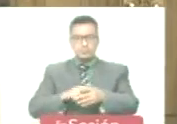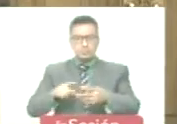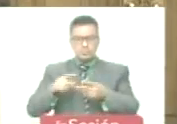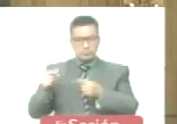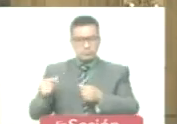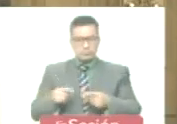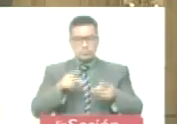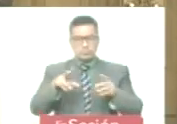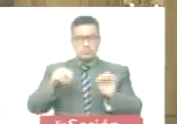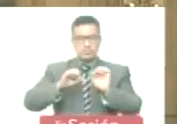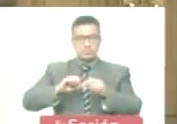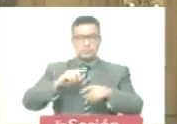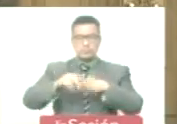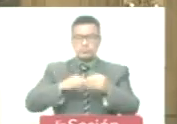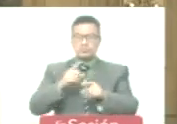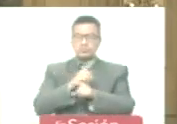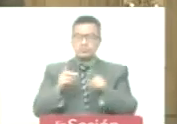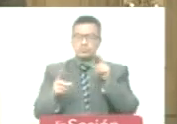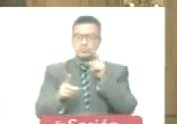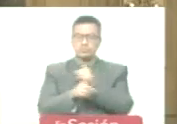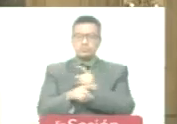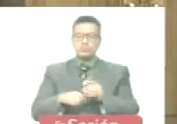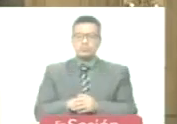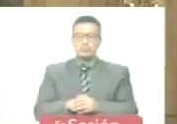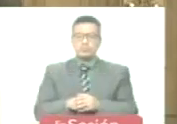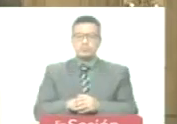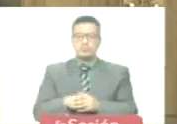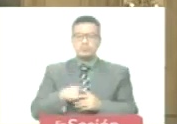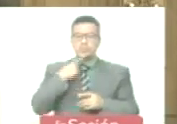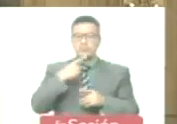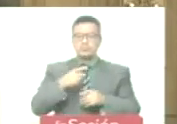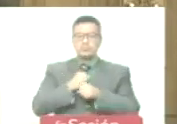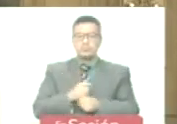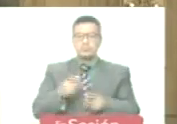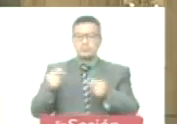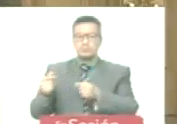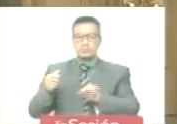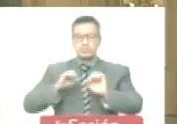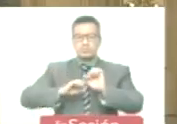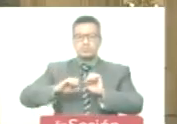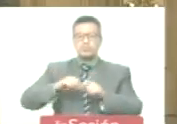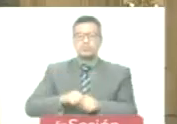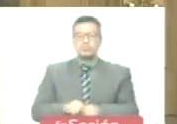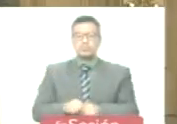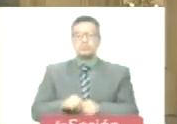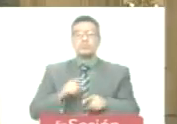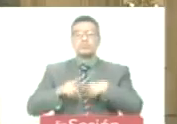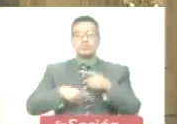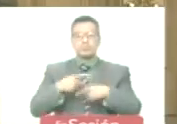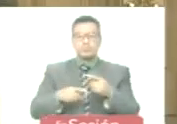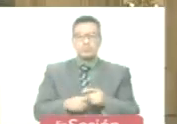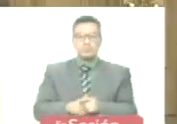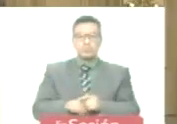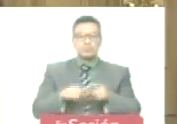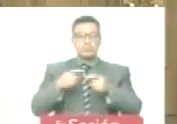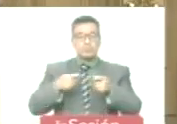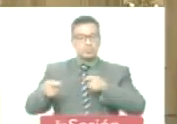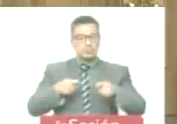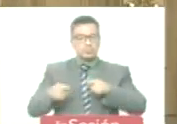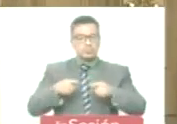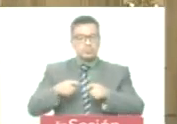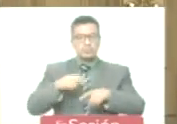capitalista, generando un cambio de paradigma mercantilista, reivindicando las dinámicas